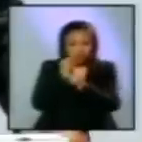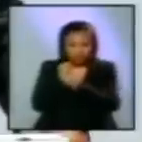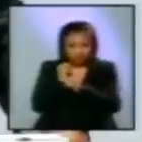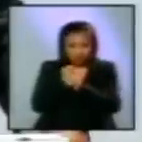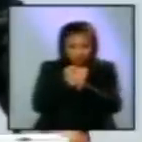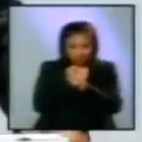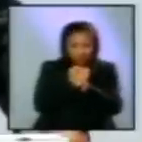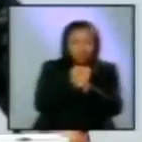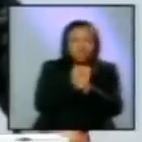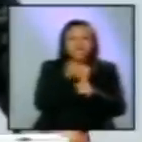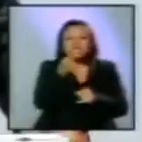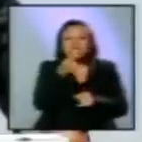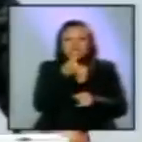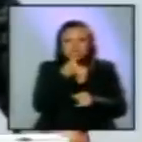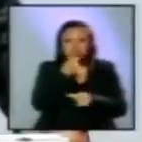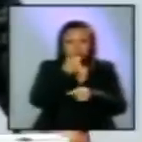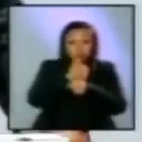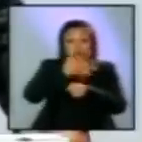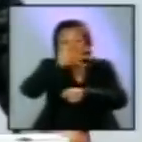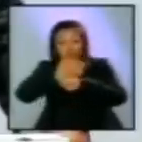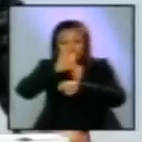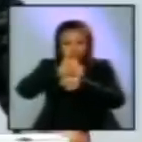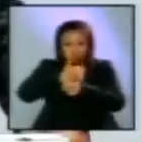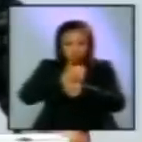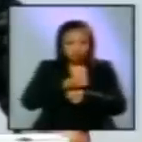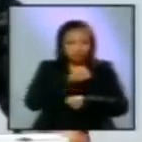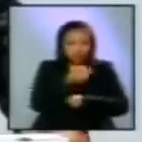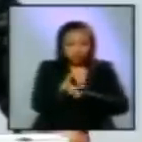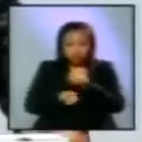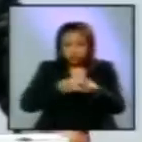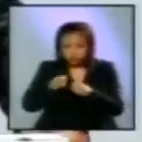niños de primaria de 5.º y 6.º, para que los